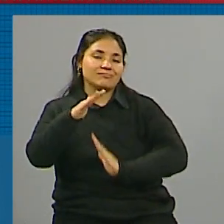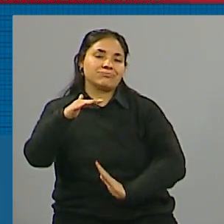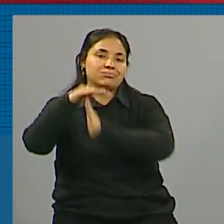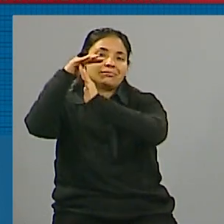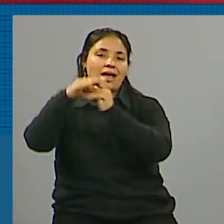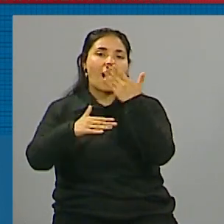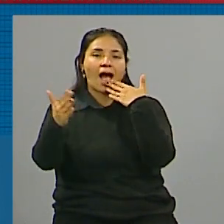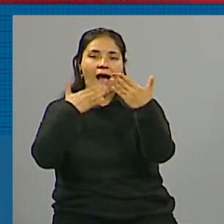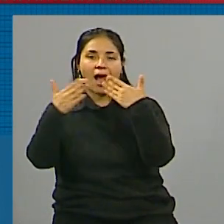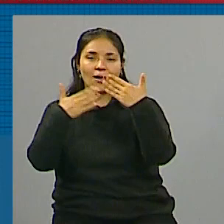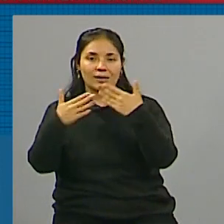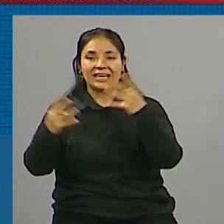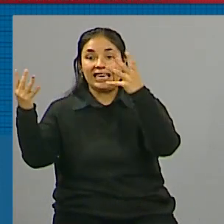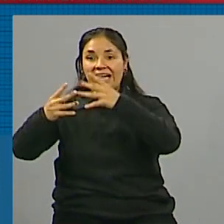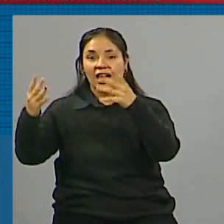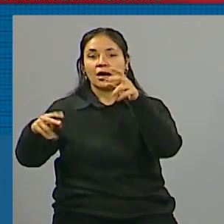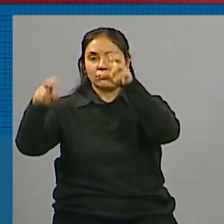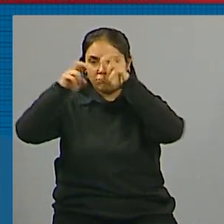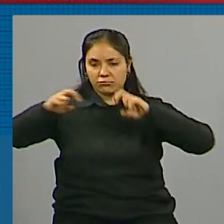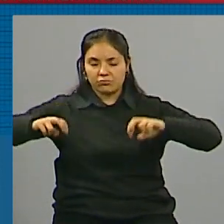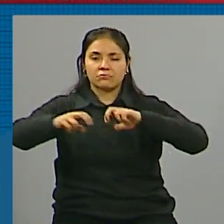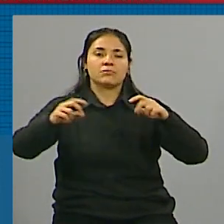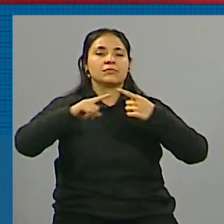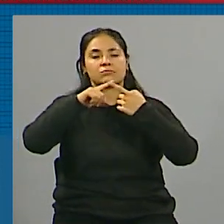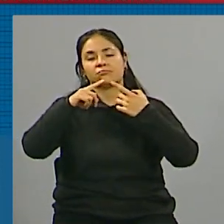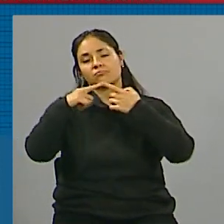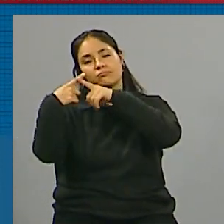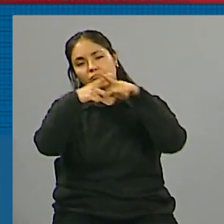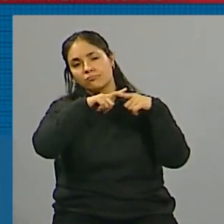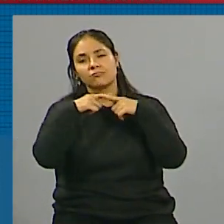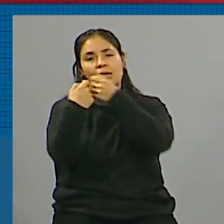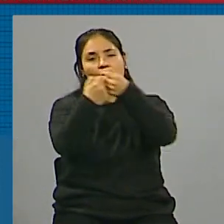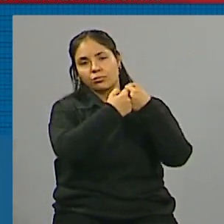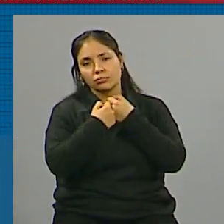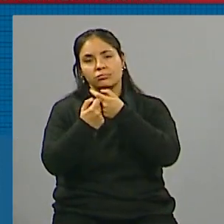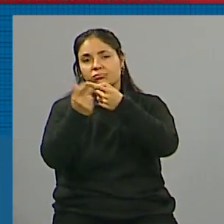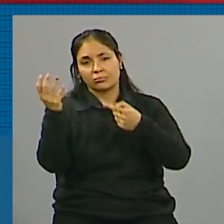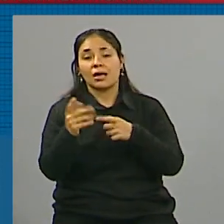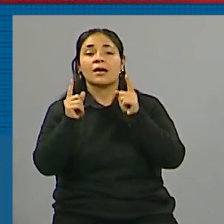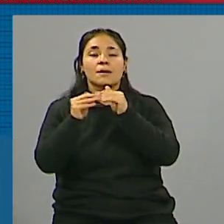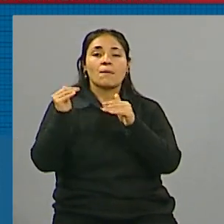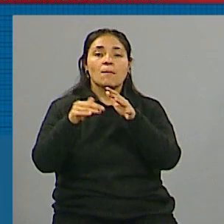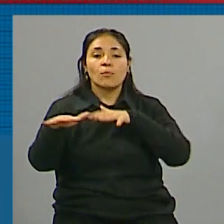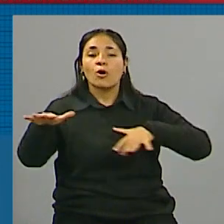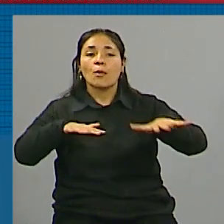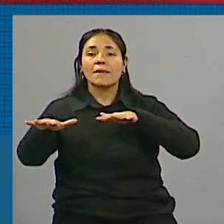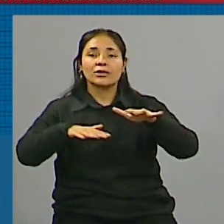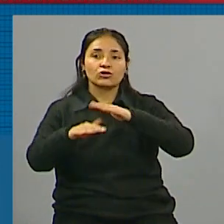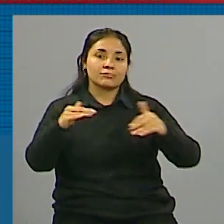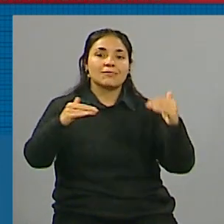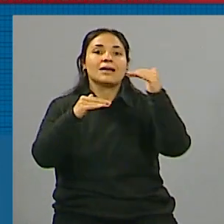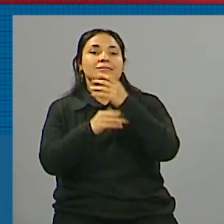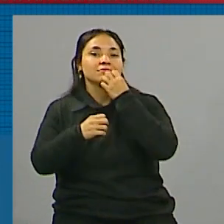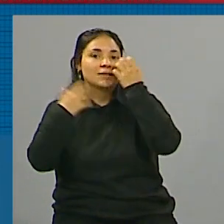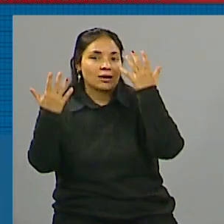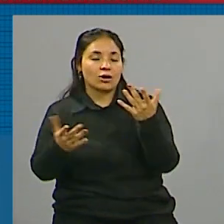de diálogo en conflictos, y por ese lado tratar de buscar instancias superadoras, pero con